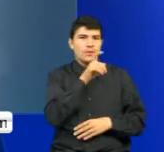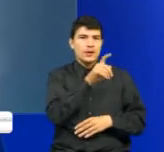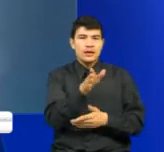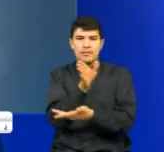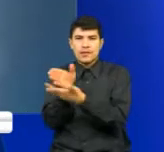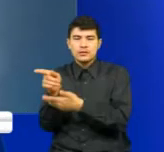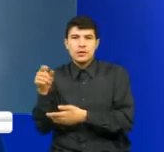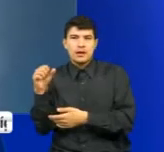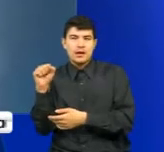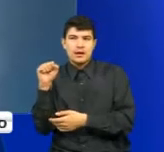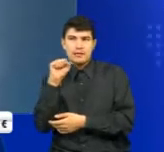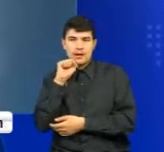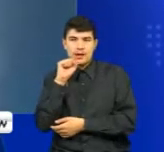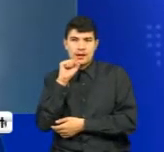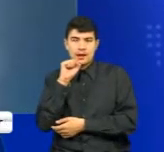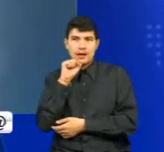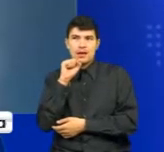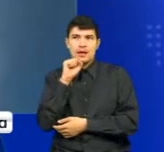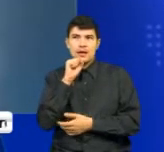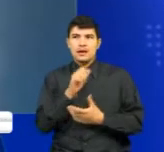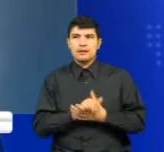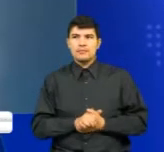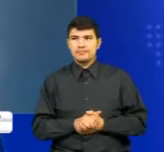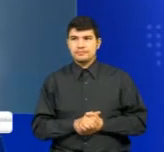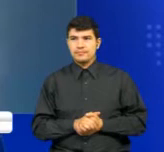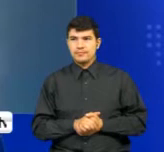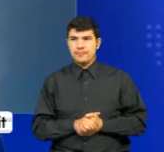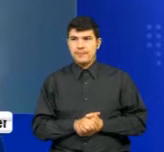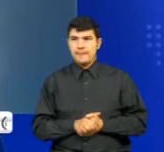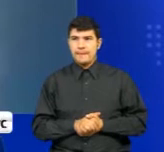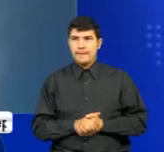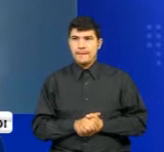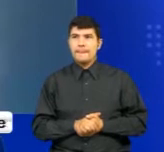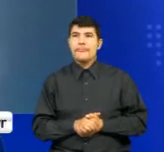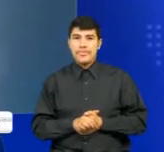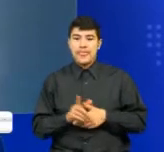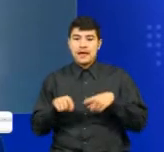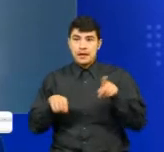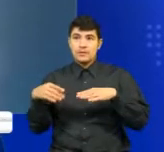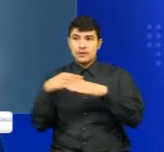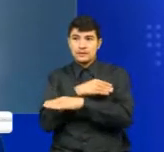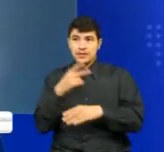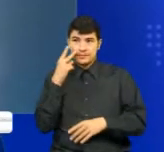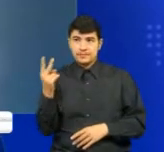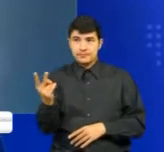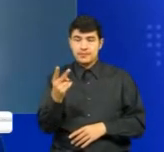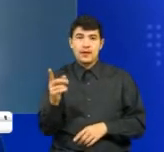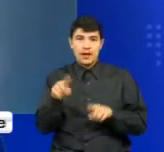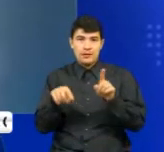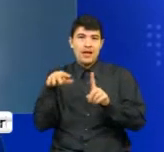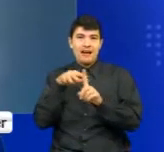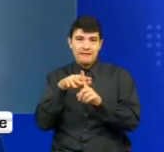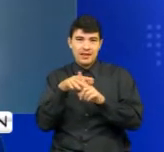Barranca Bermeja, de San Vicente a Galán, del Palmar a Oiva y de Landazuri con Barbosa. Esas son las vías del departamento de Santander que se han visto